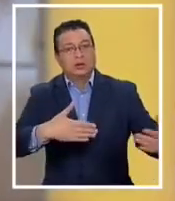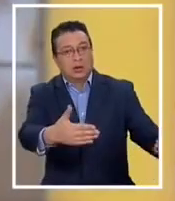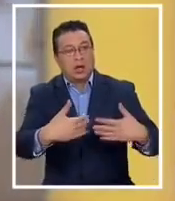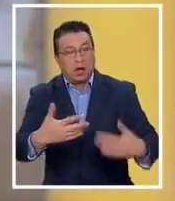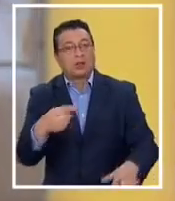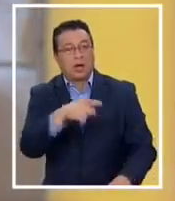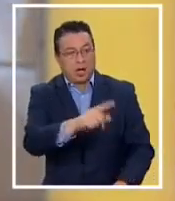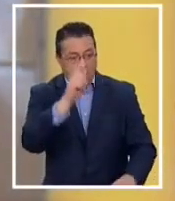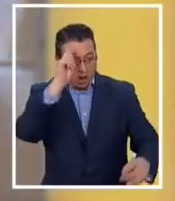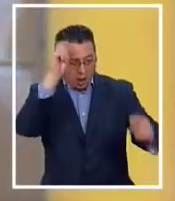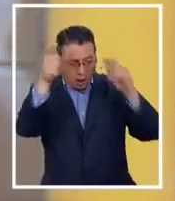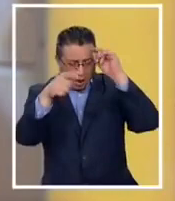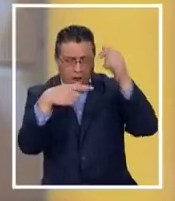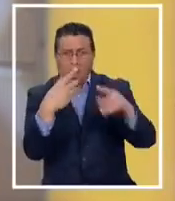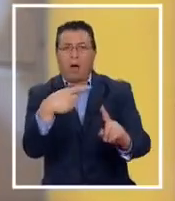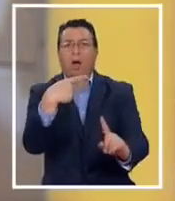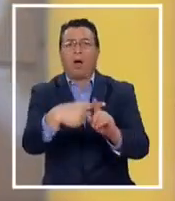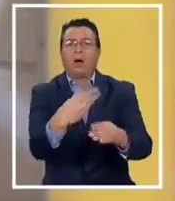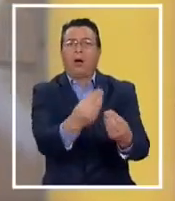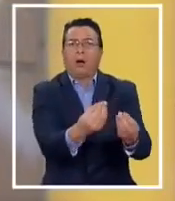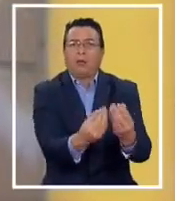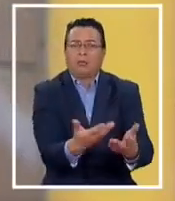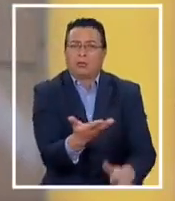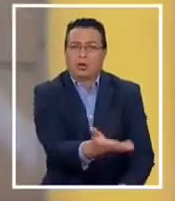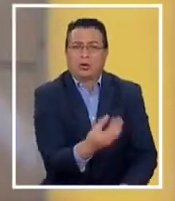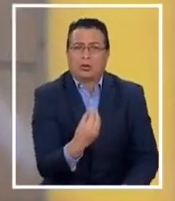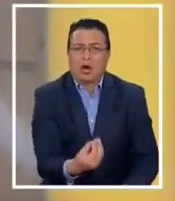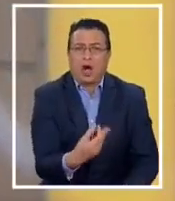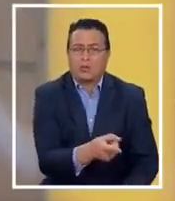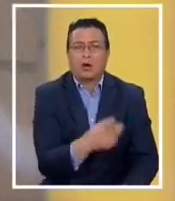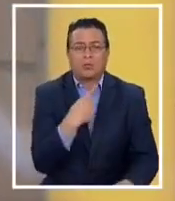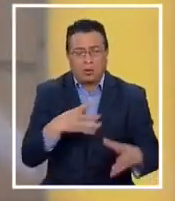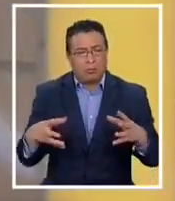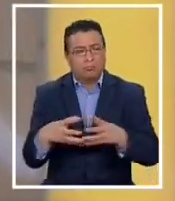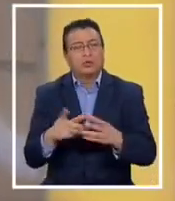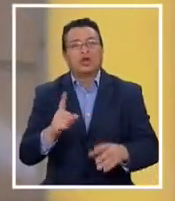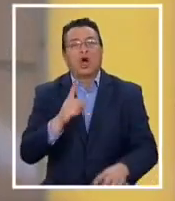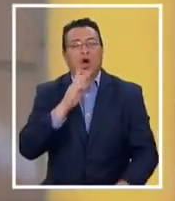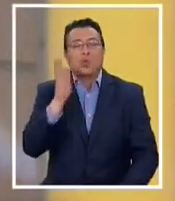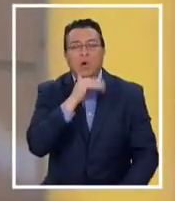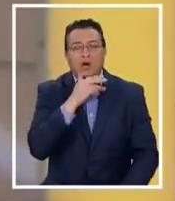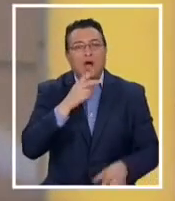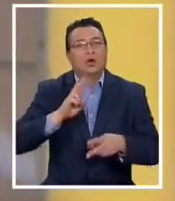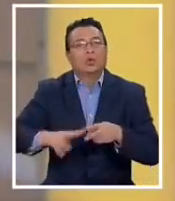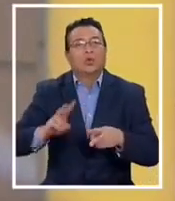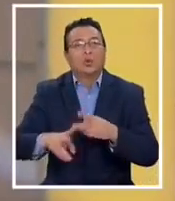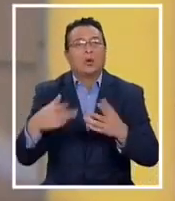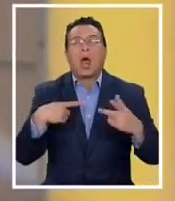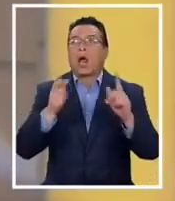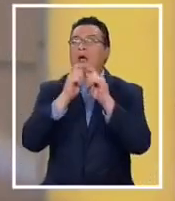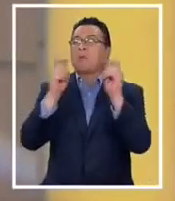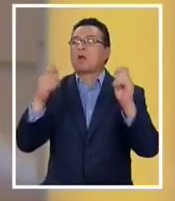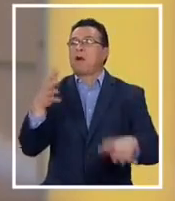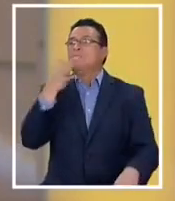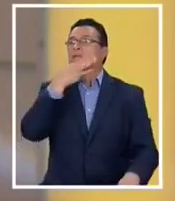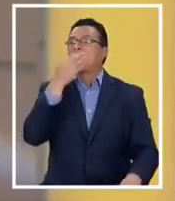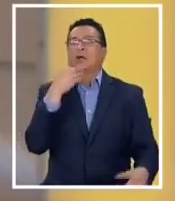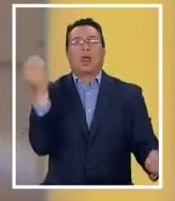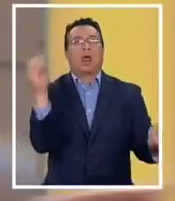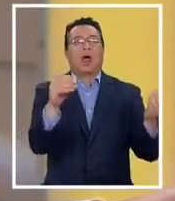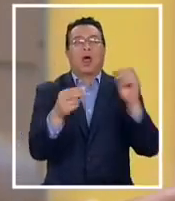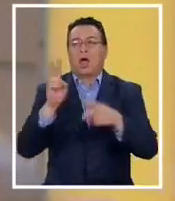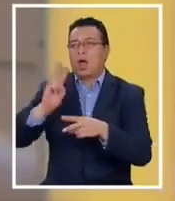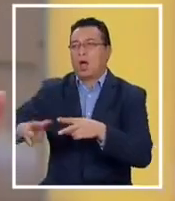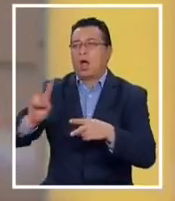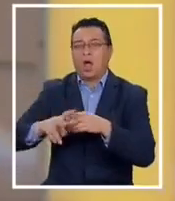tienen soluciones para todos y yo no sé por qué su propio sector no las tiene si para ello están fáciles campañas es decir que van a resolver